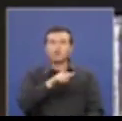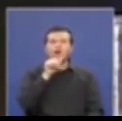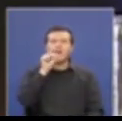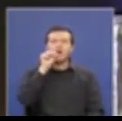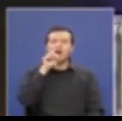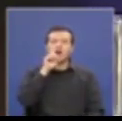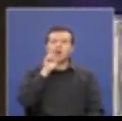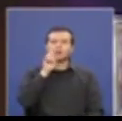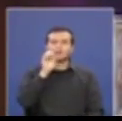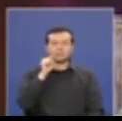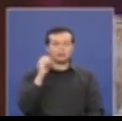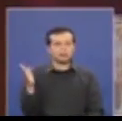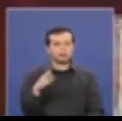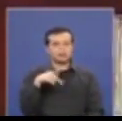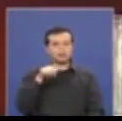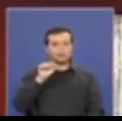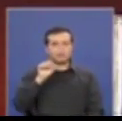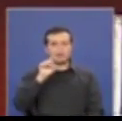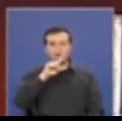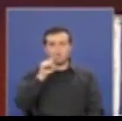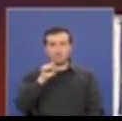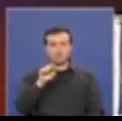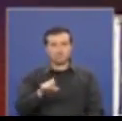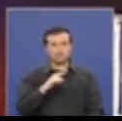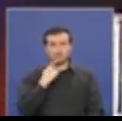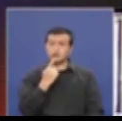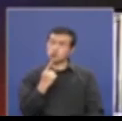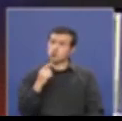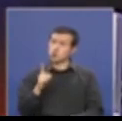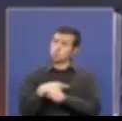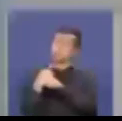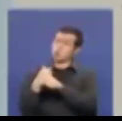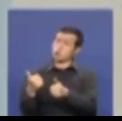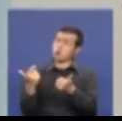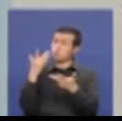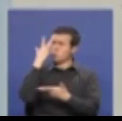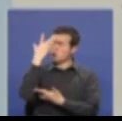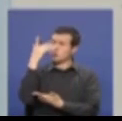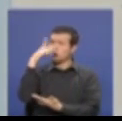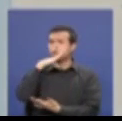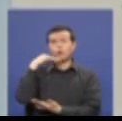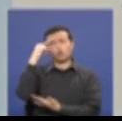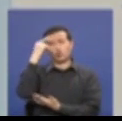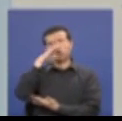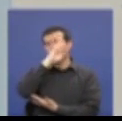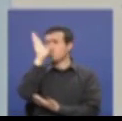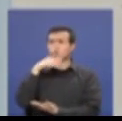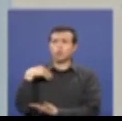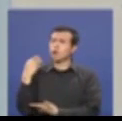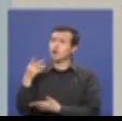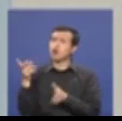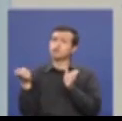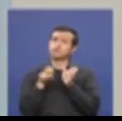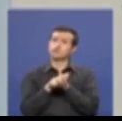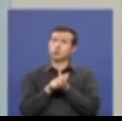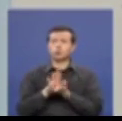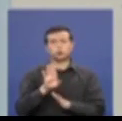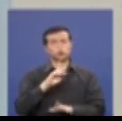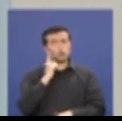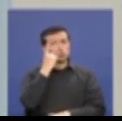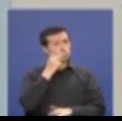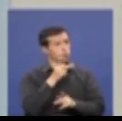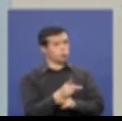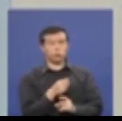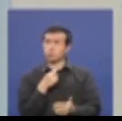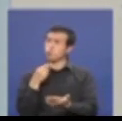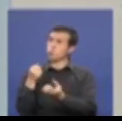Andrés Páez, manda un tweet diciendo, si tan buenos eran los helicópteros Drup, ¿por qué Correa nunca los utilizó para movilizarse en ellos? Solo defendió su